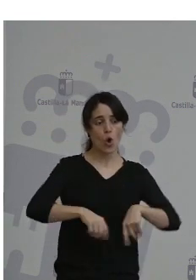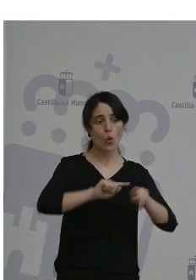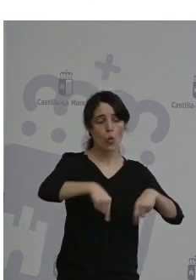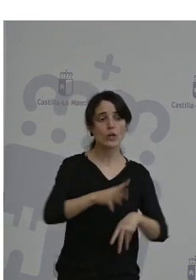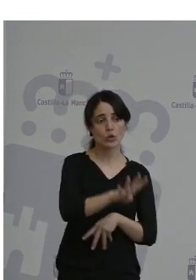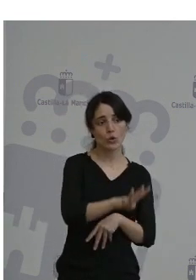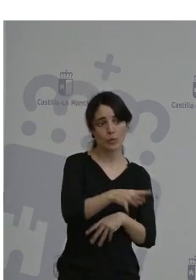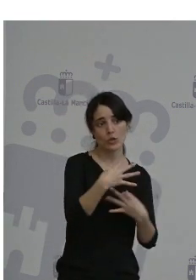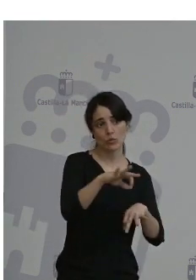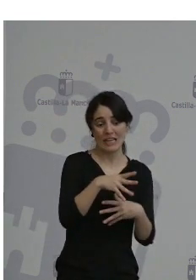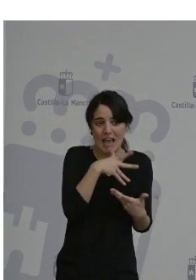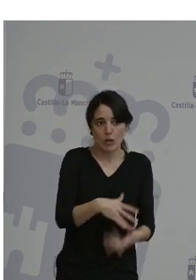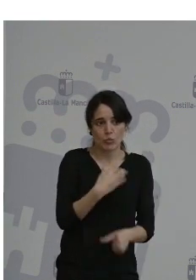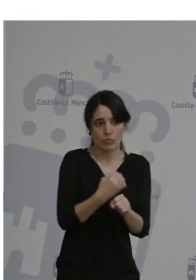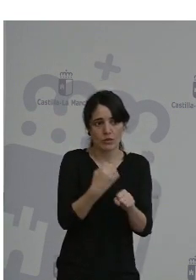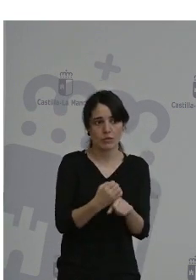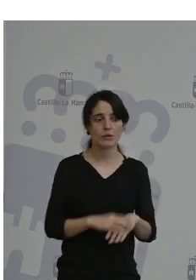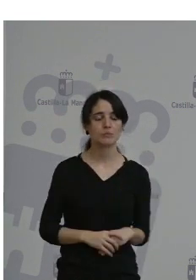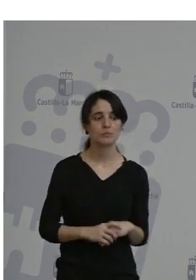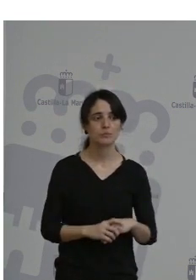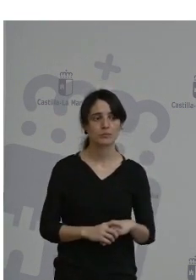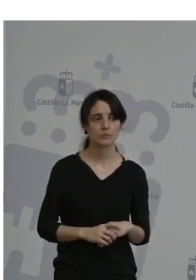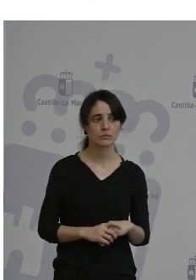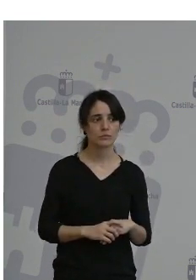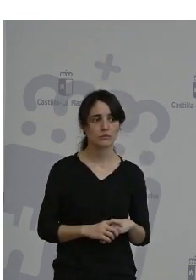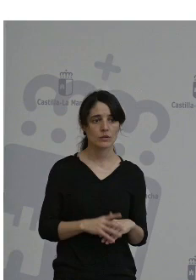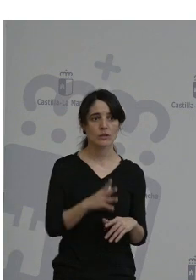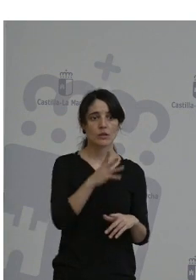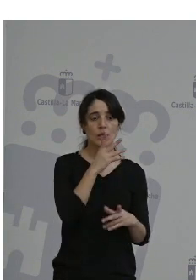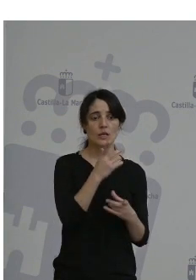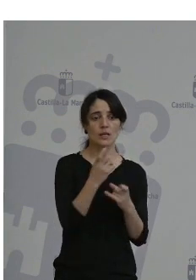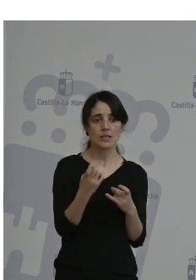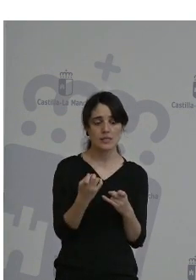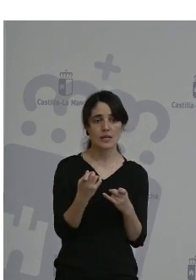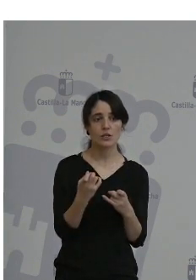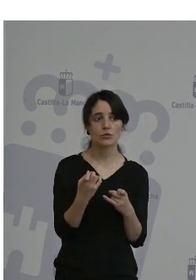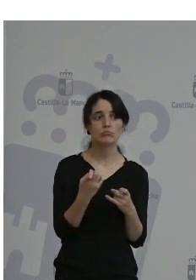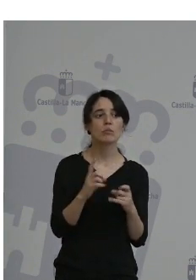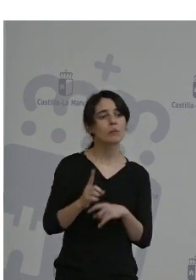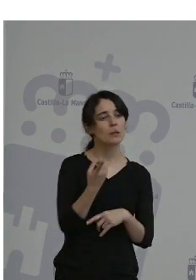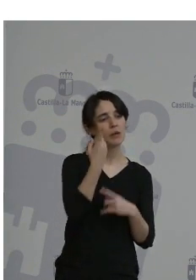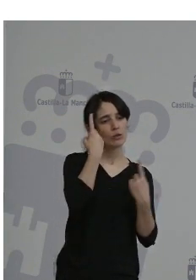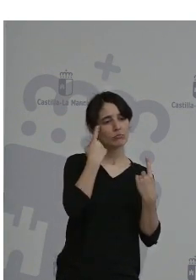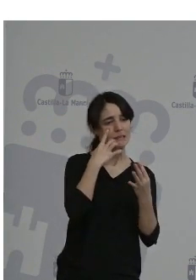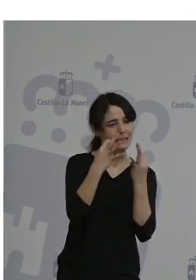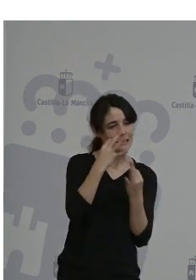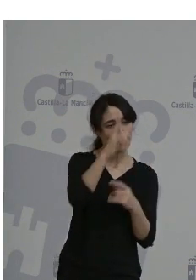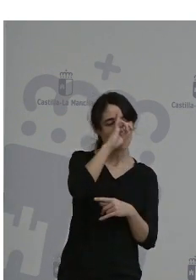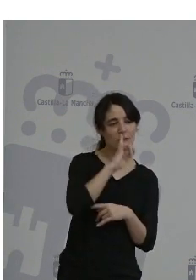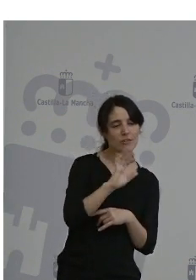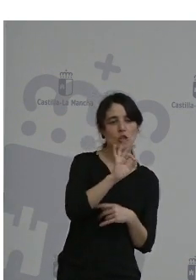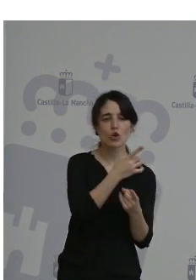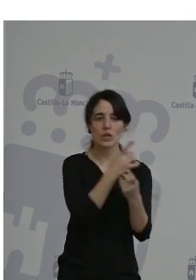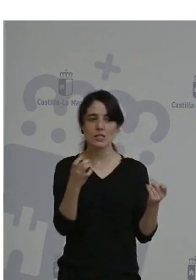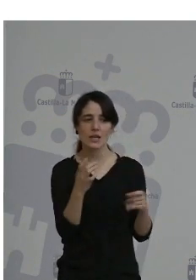activamente en estos momentos. Será necesario, por tanto, previamente, determinar perfiles y especialidades para ver